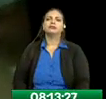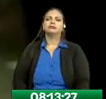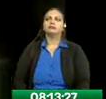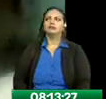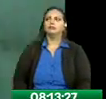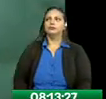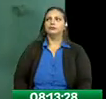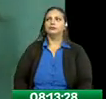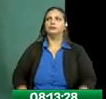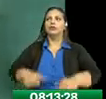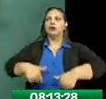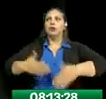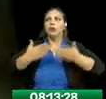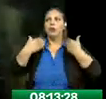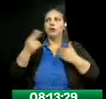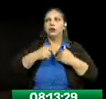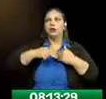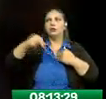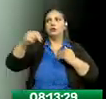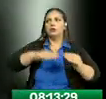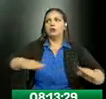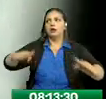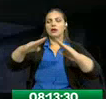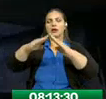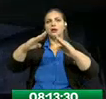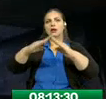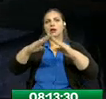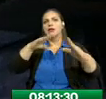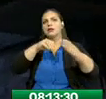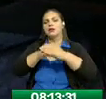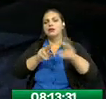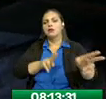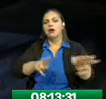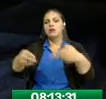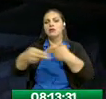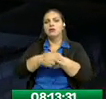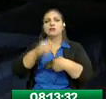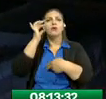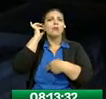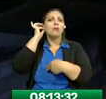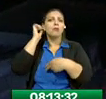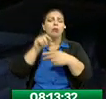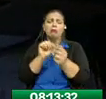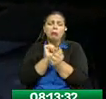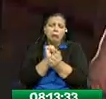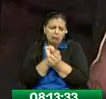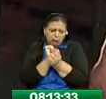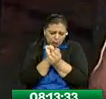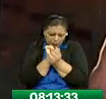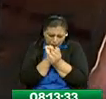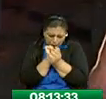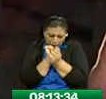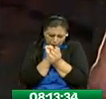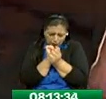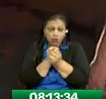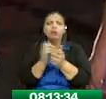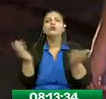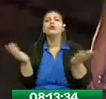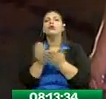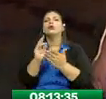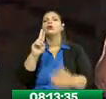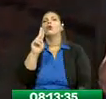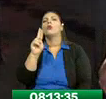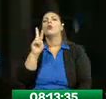La víctima se encontraba amarrada en una habitación de este inmueble, en la ciudadela Urbanor, y presentaba